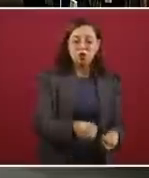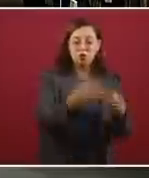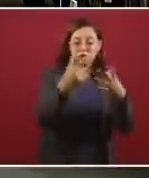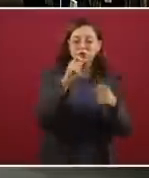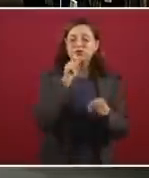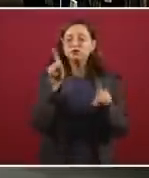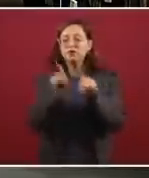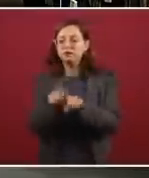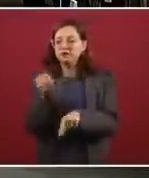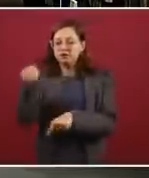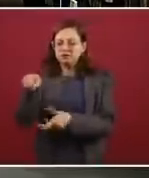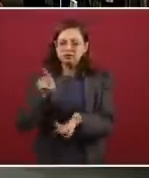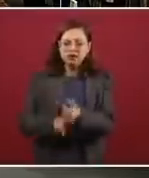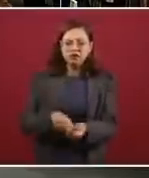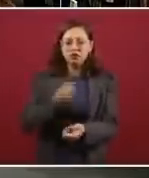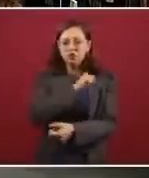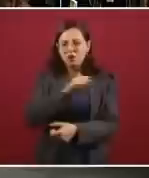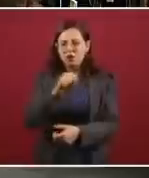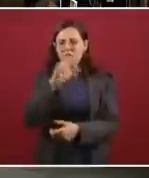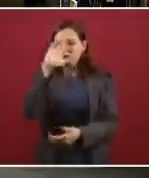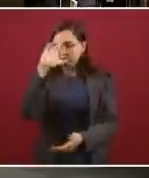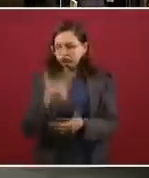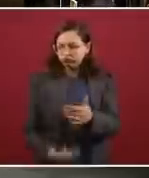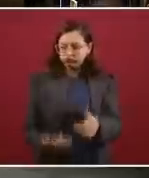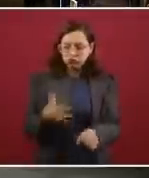Los allá atrás…